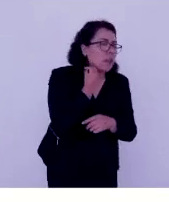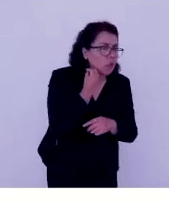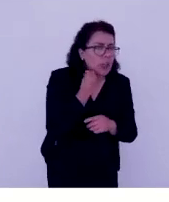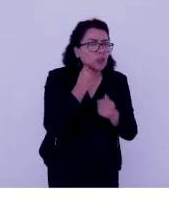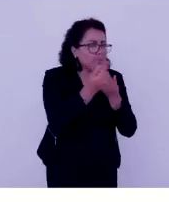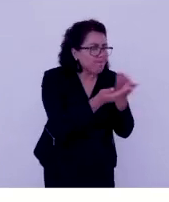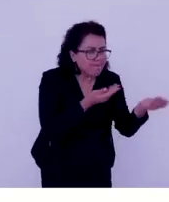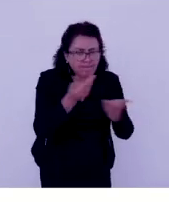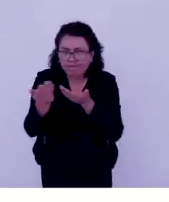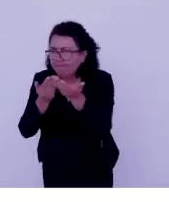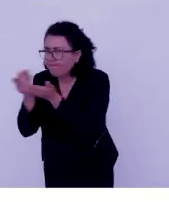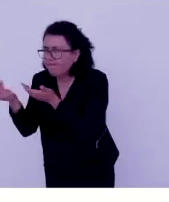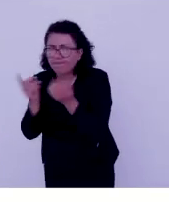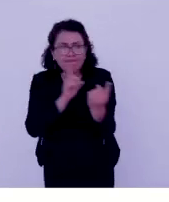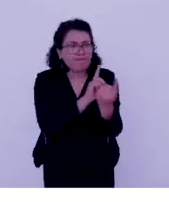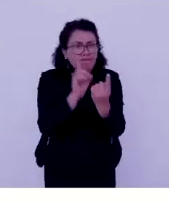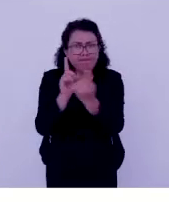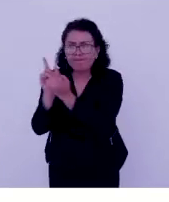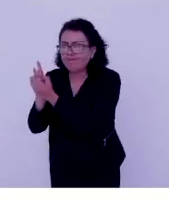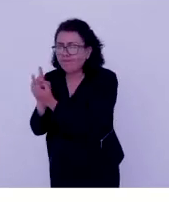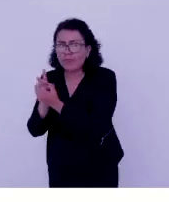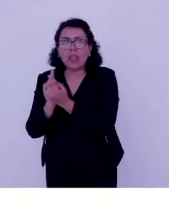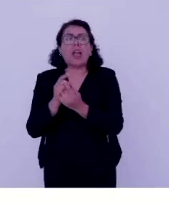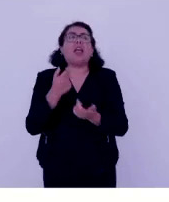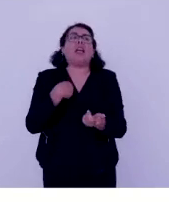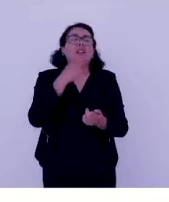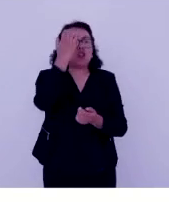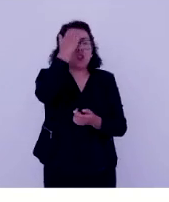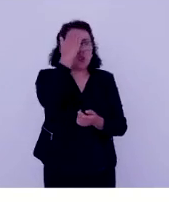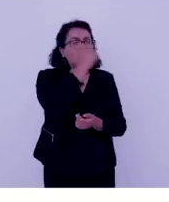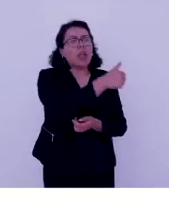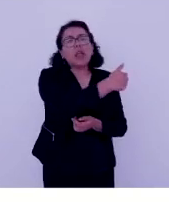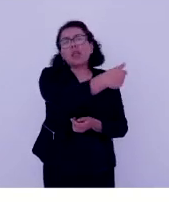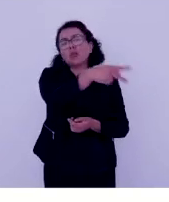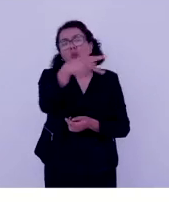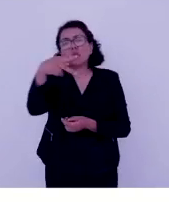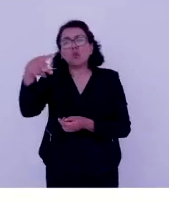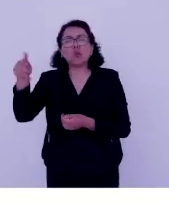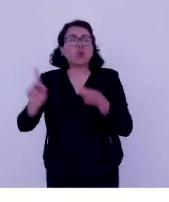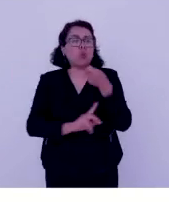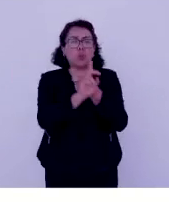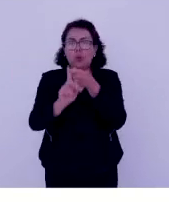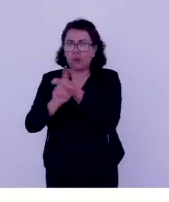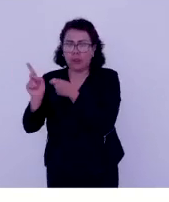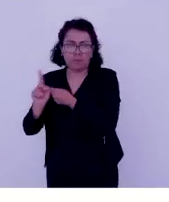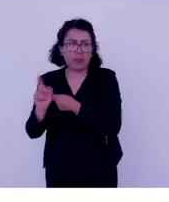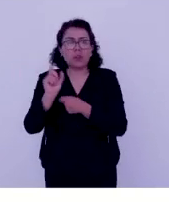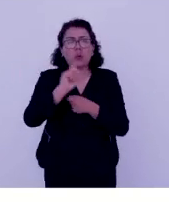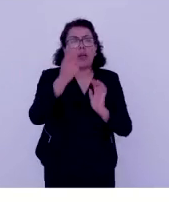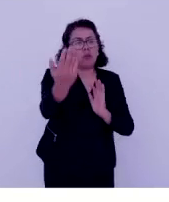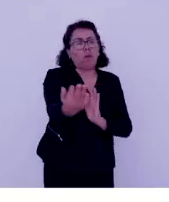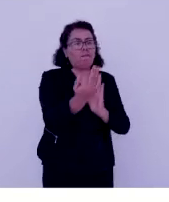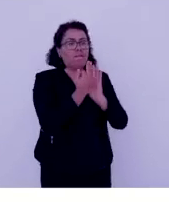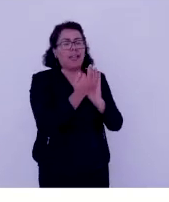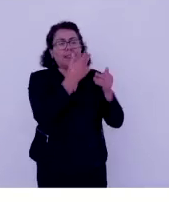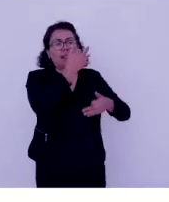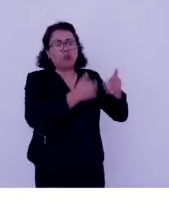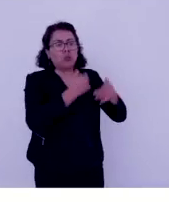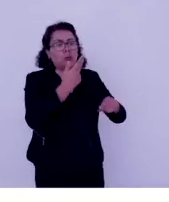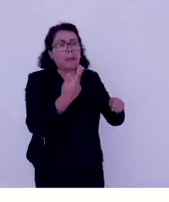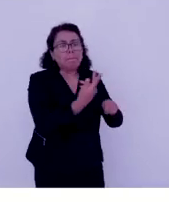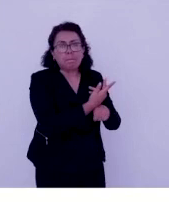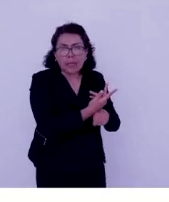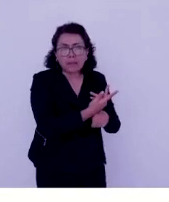permitido cercanía Pero principalmente conocer directamente las problemáticas que enfrentan en su día a día en juzgados y tribunales y claro